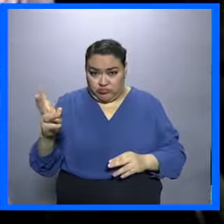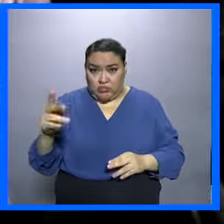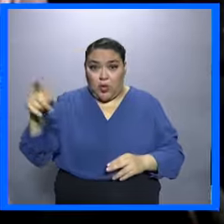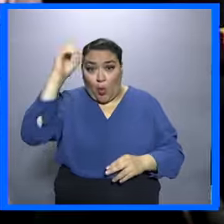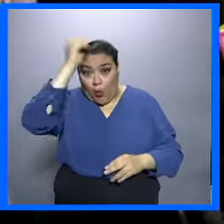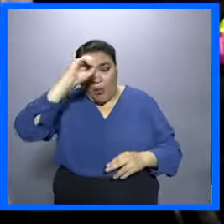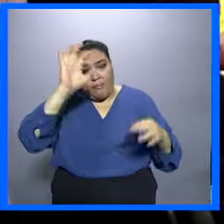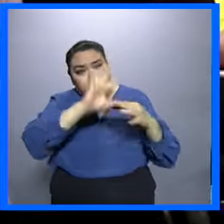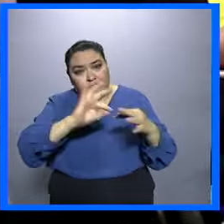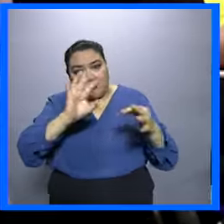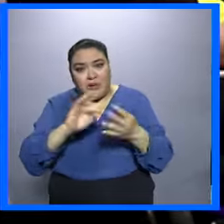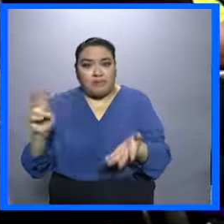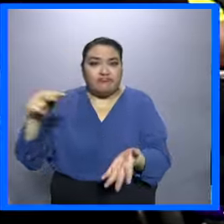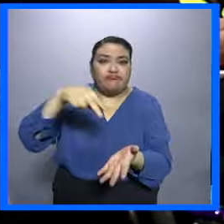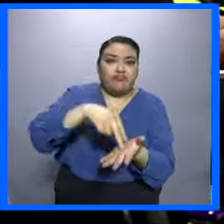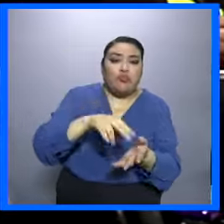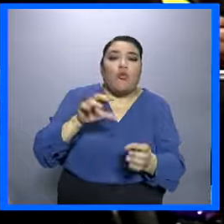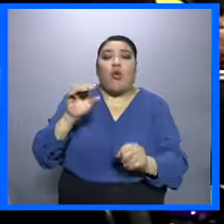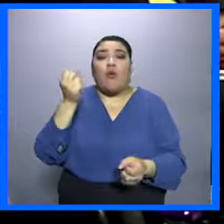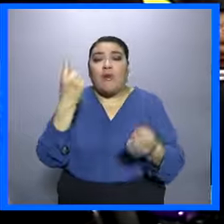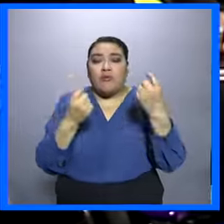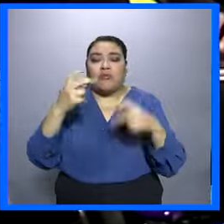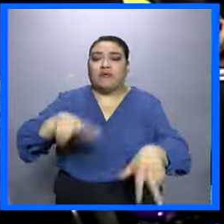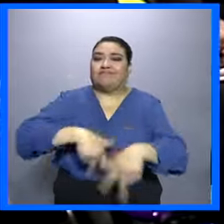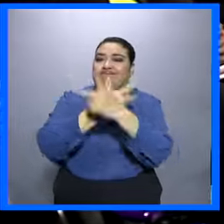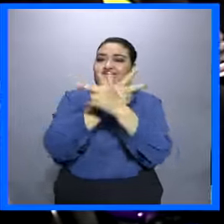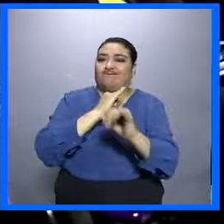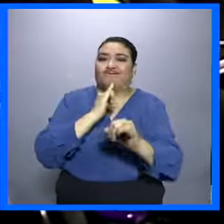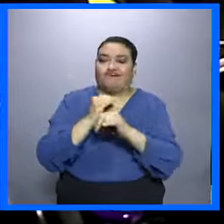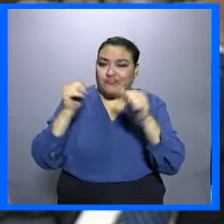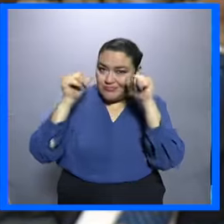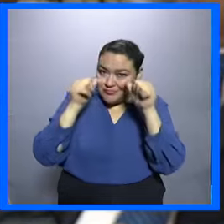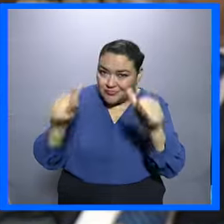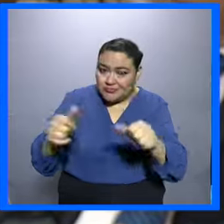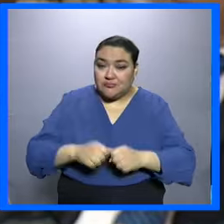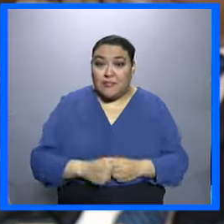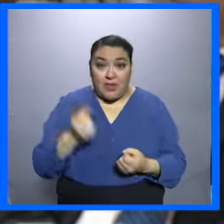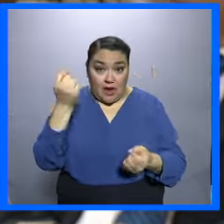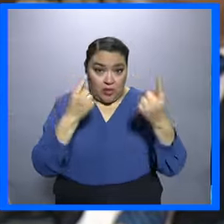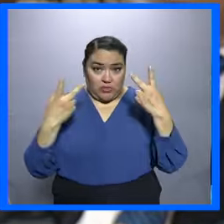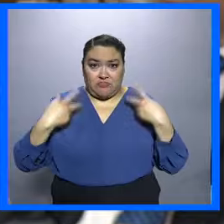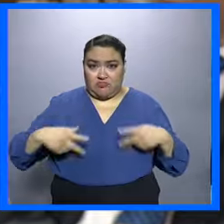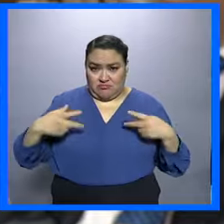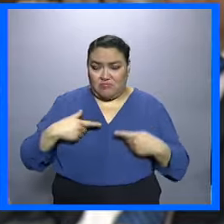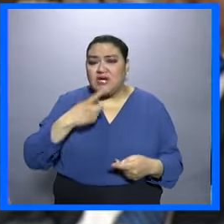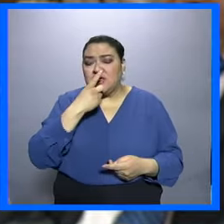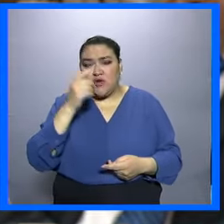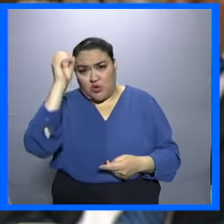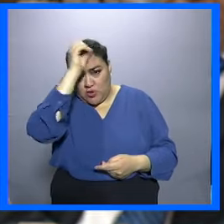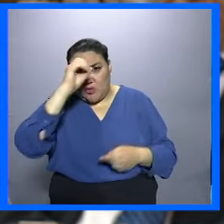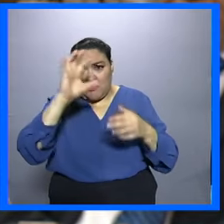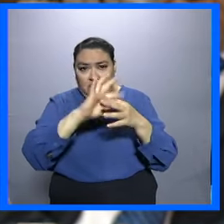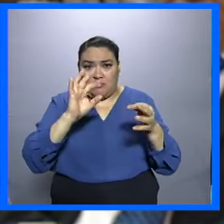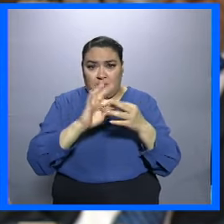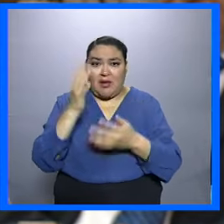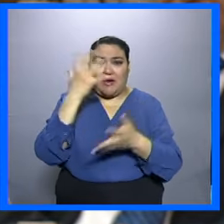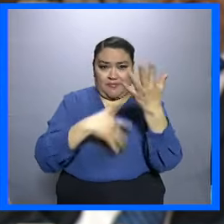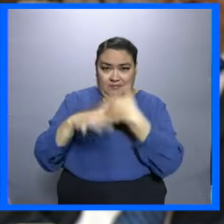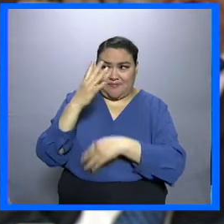quienes acudieron personalmente o quienes lo hicieron por videoconferencia. Hubo quienes manifestaron su punto de vista en lengua de